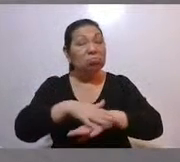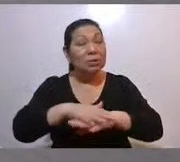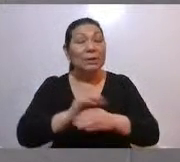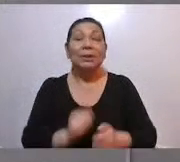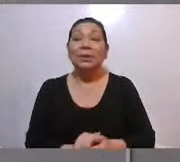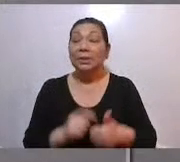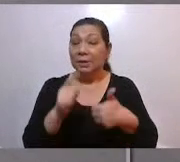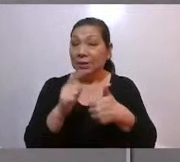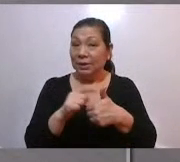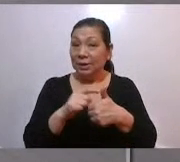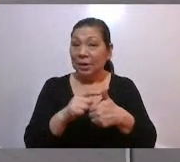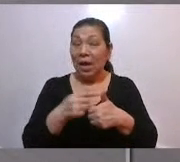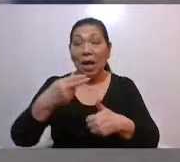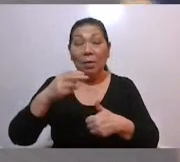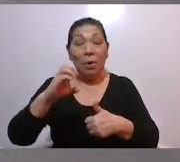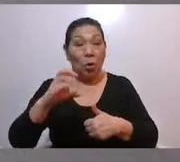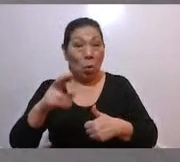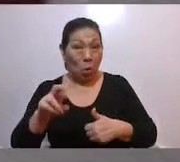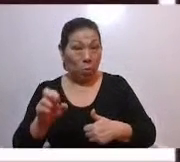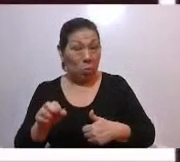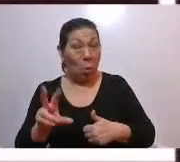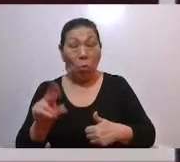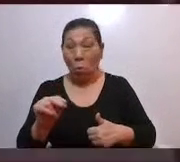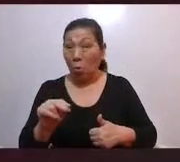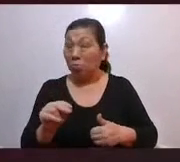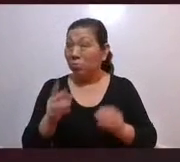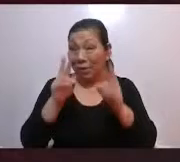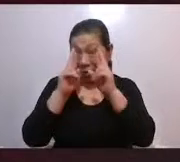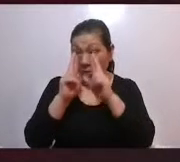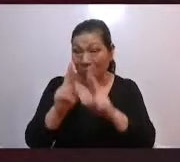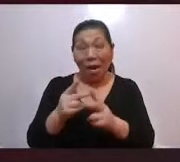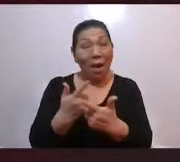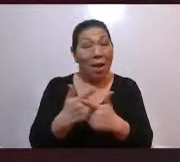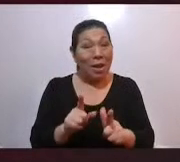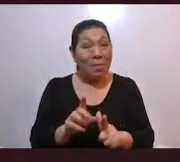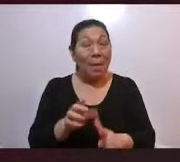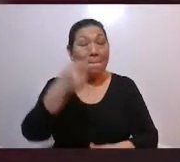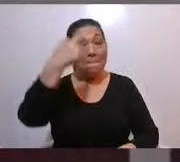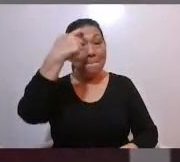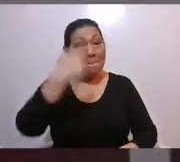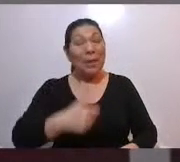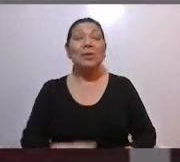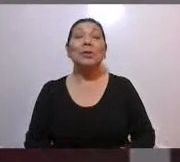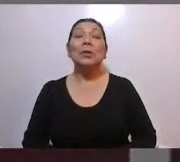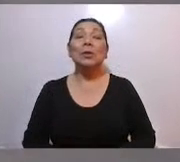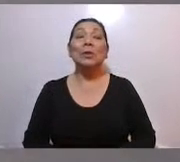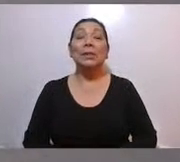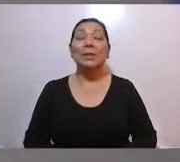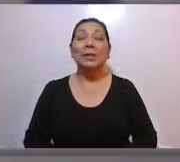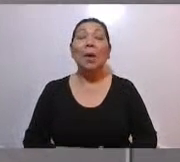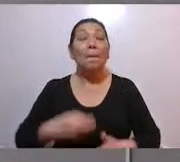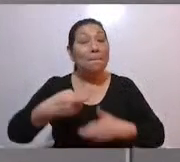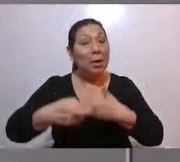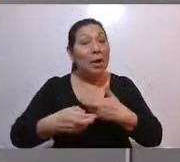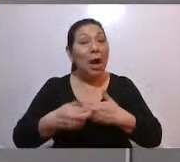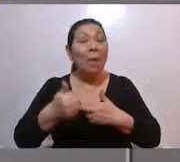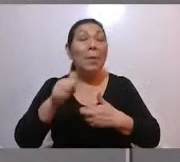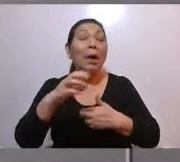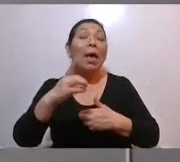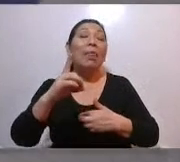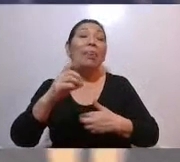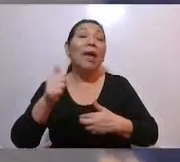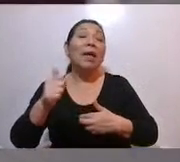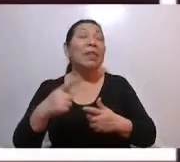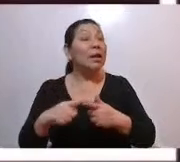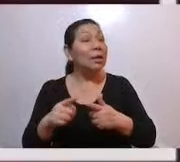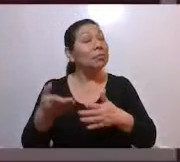tipos de procesos. Proceso de habeas corpus, cuando algo o alguien atenta contra la libertad personal. Proceso